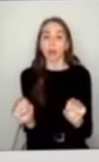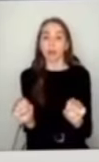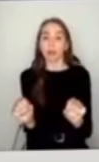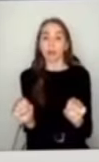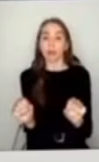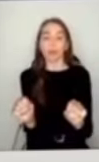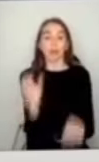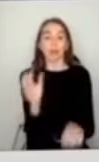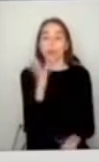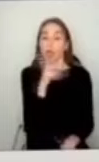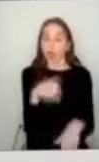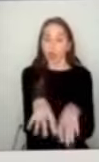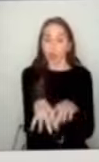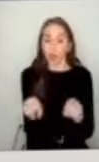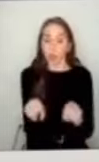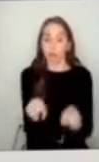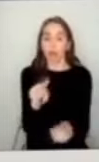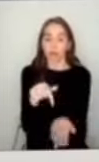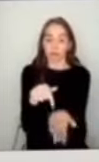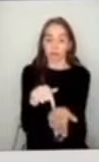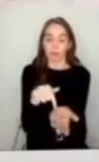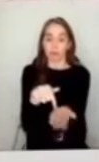acuerdo. En votación.